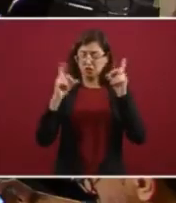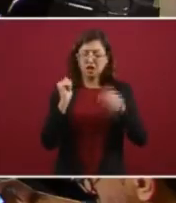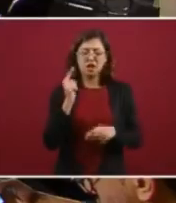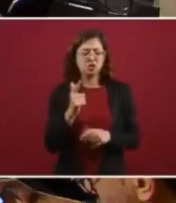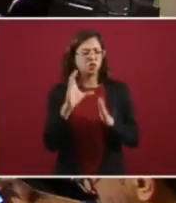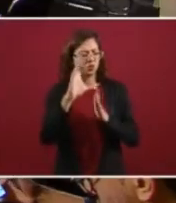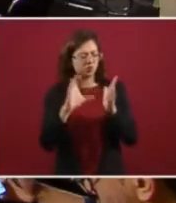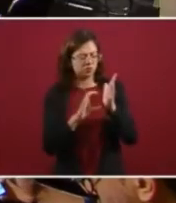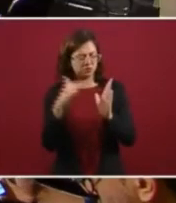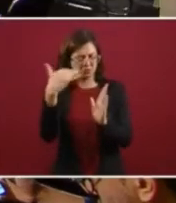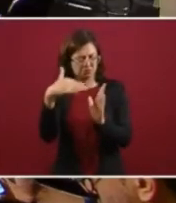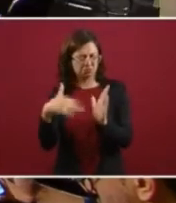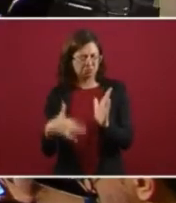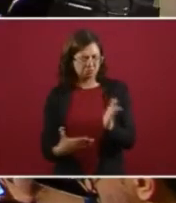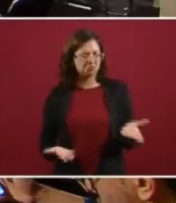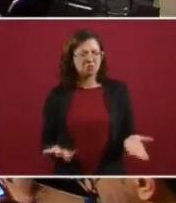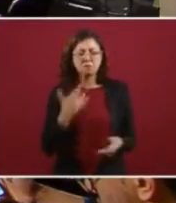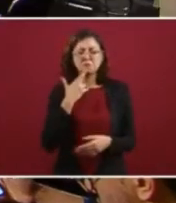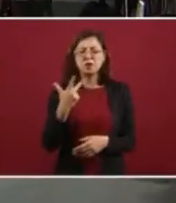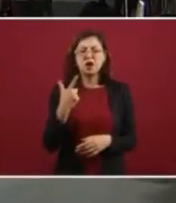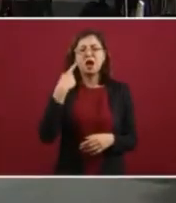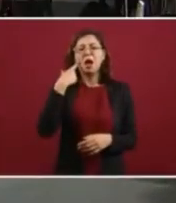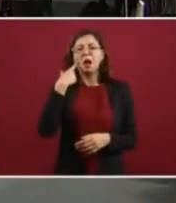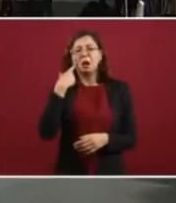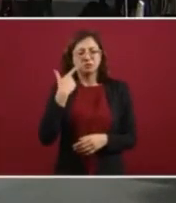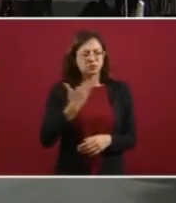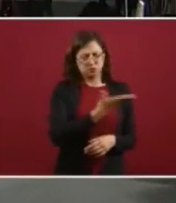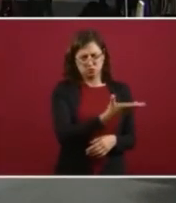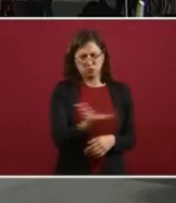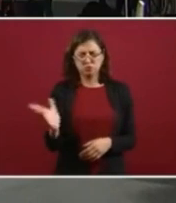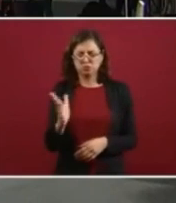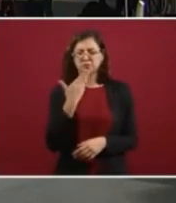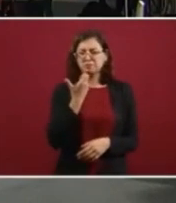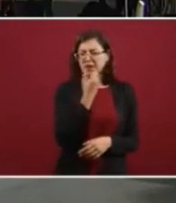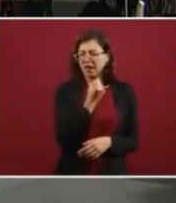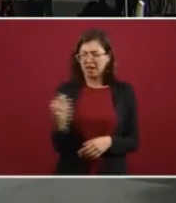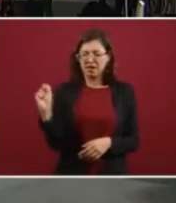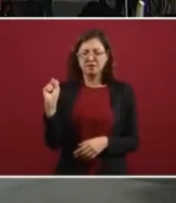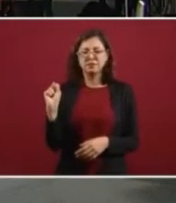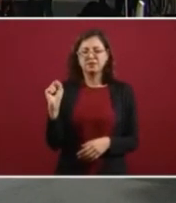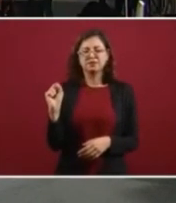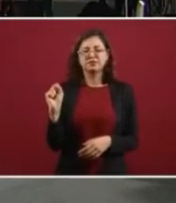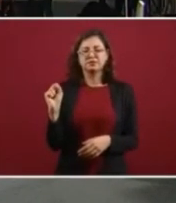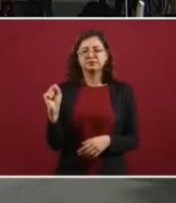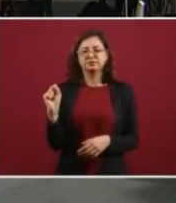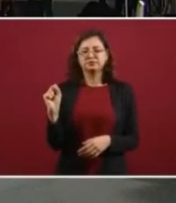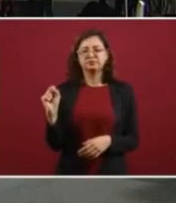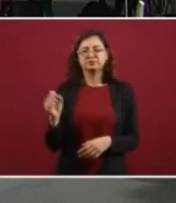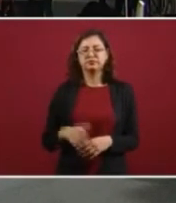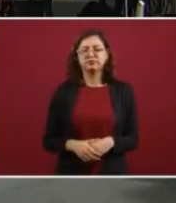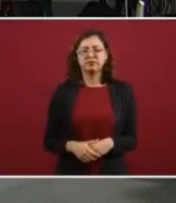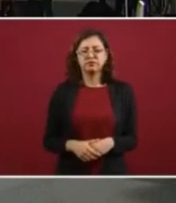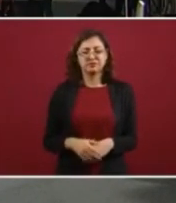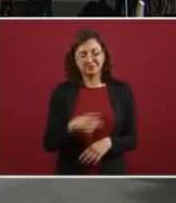nunca expresó su apoyo en la campaña al político tabasqueño e incluso es parte del colectivo el día después que observa de